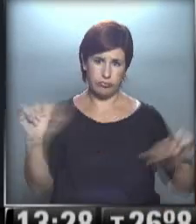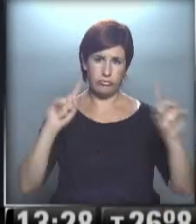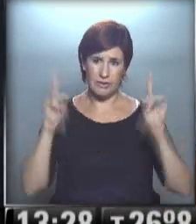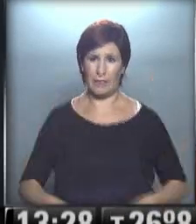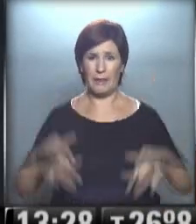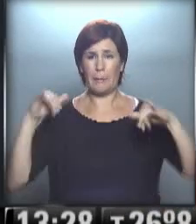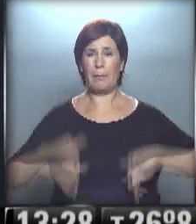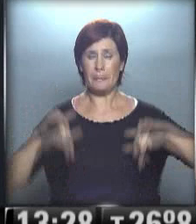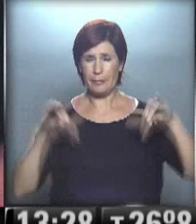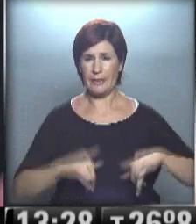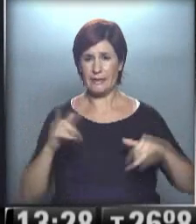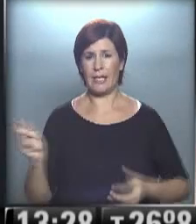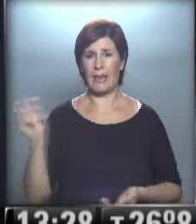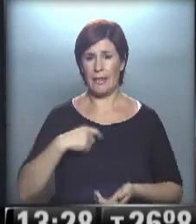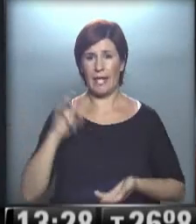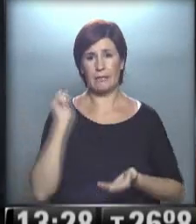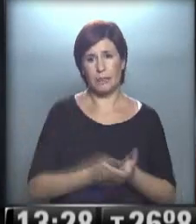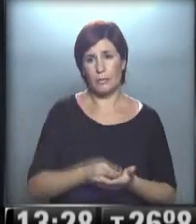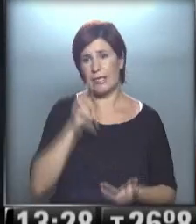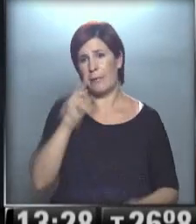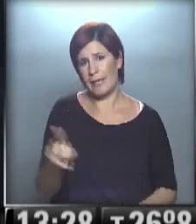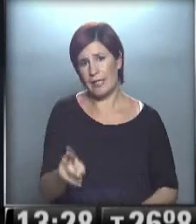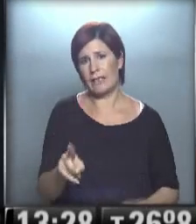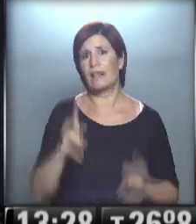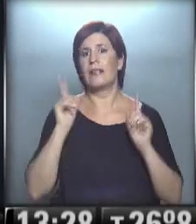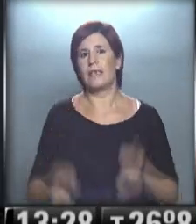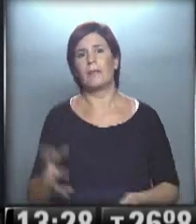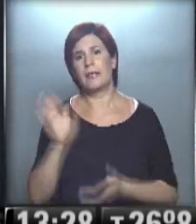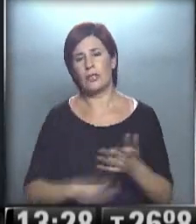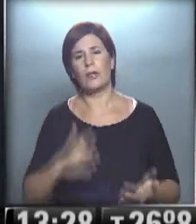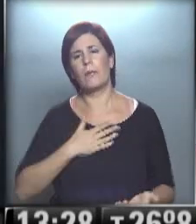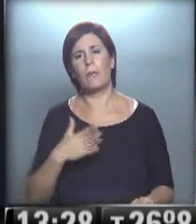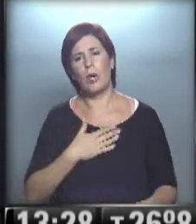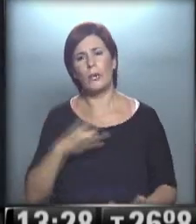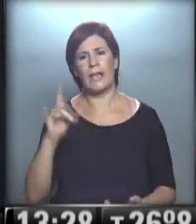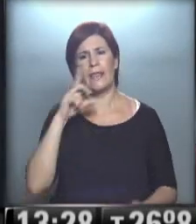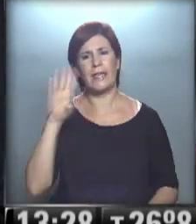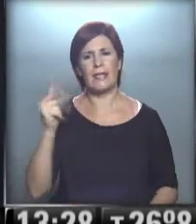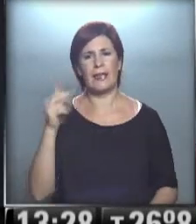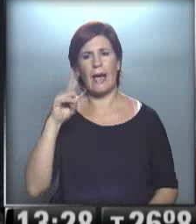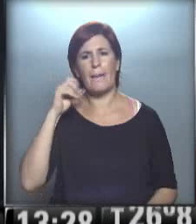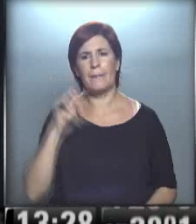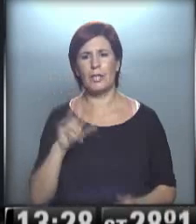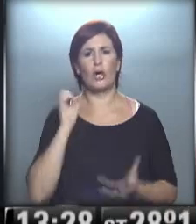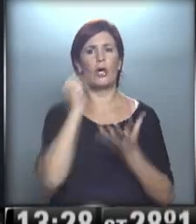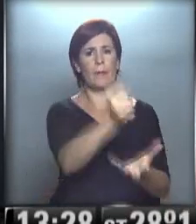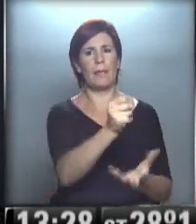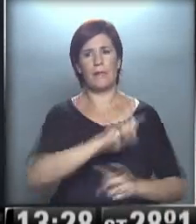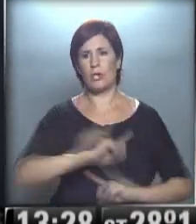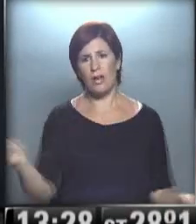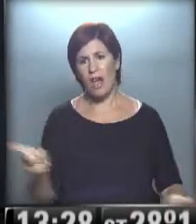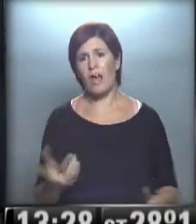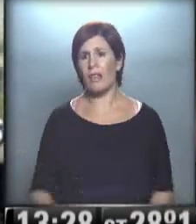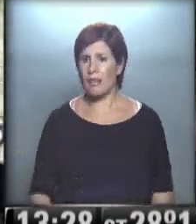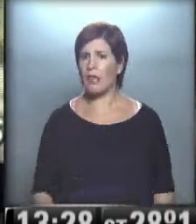medio de la entrega, hasta del no, pobre Leo, no a DiCaprio que no le dan el Oscar, hay muchas otras cosas que tienen que ver con cómo se traducen estos premios, sobre todo en lo